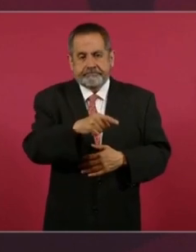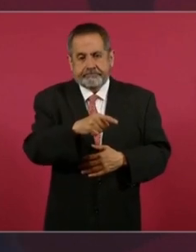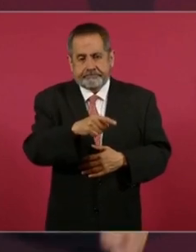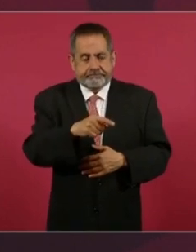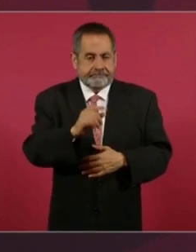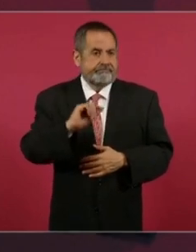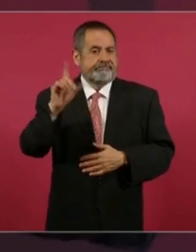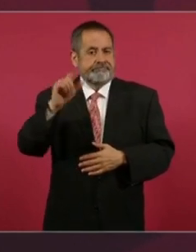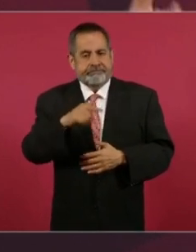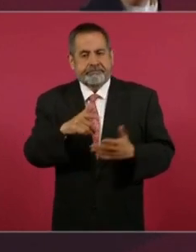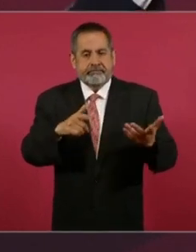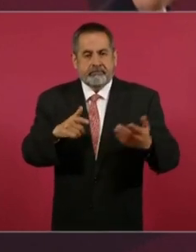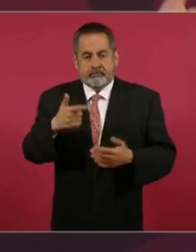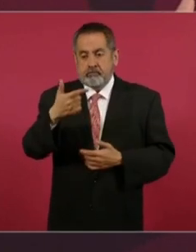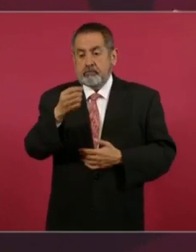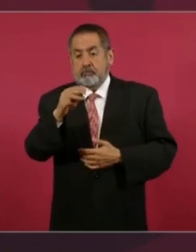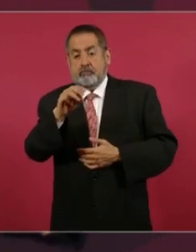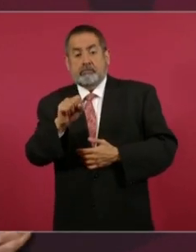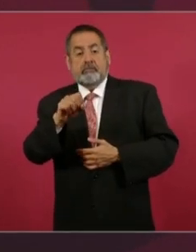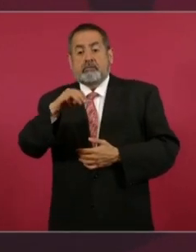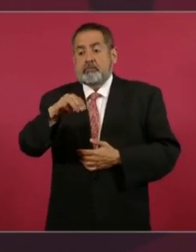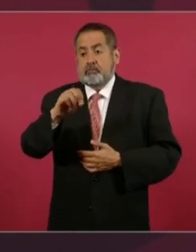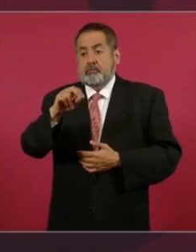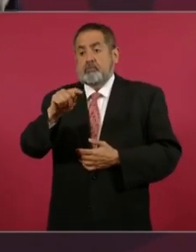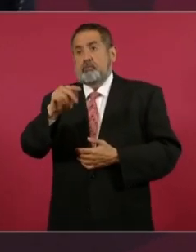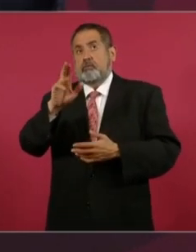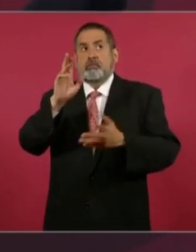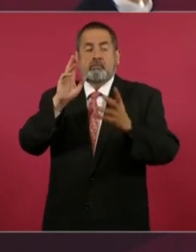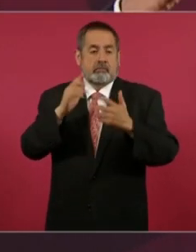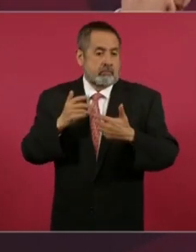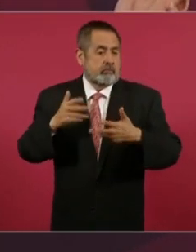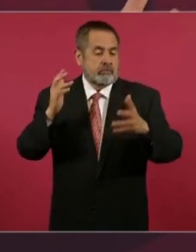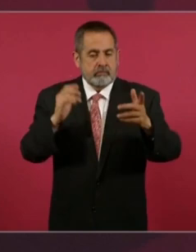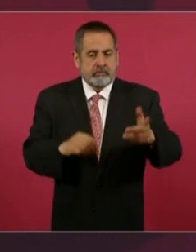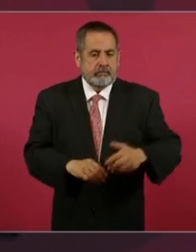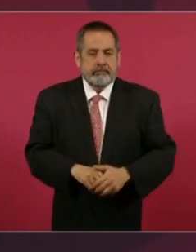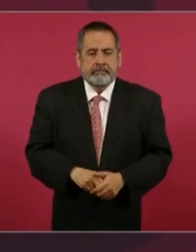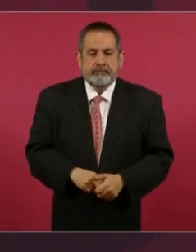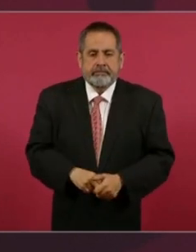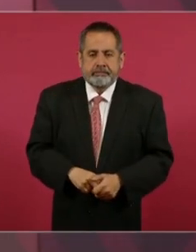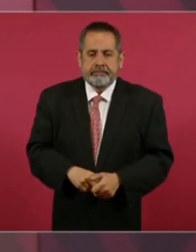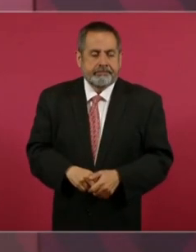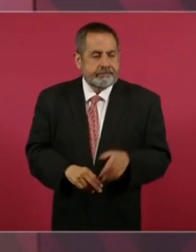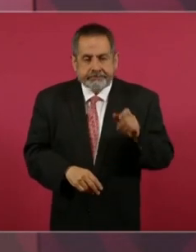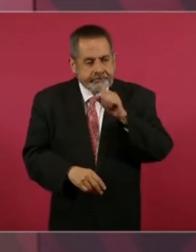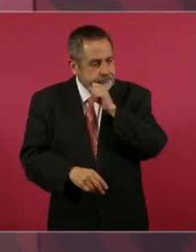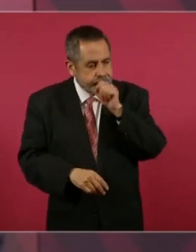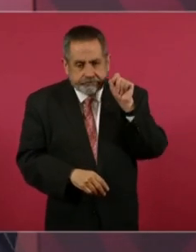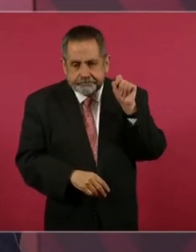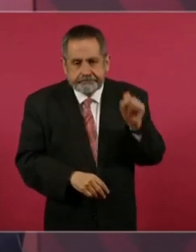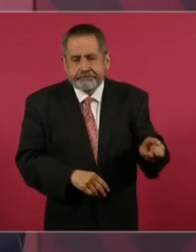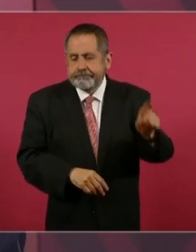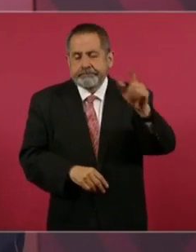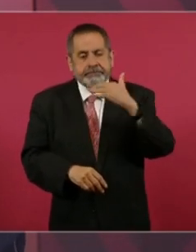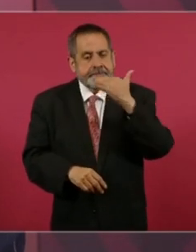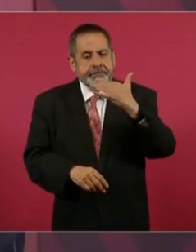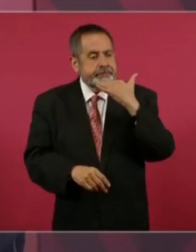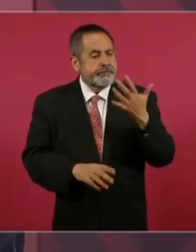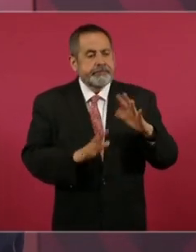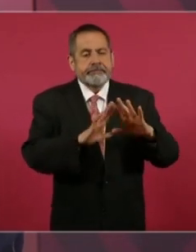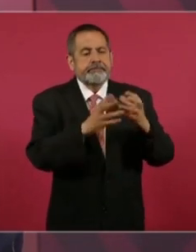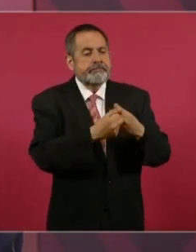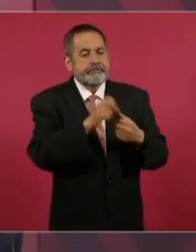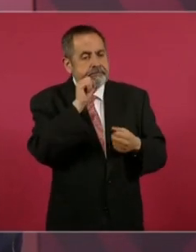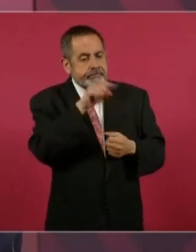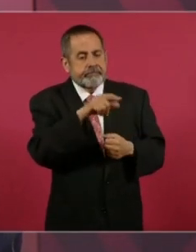¿no? Gómez Mont, pero es igual,